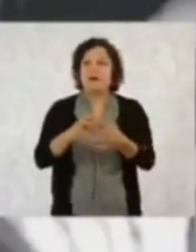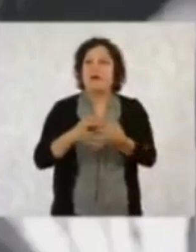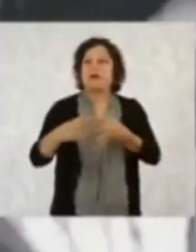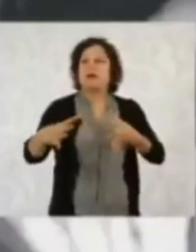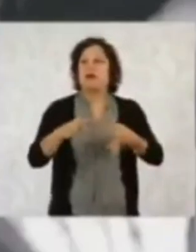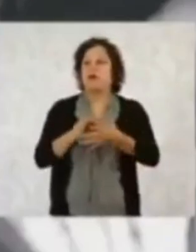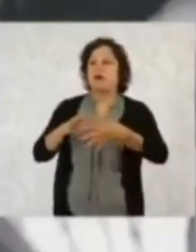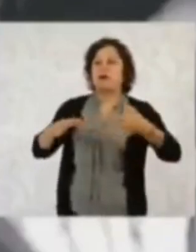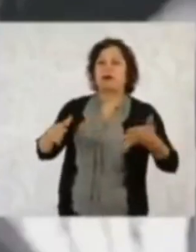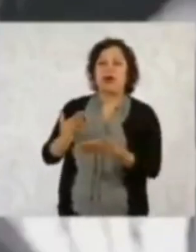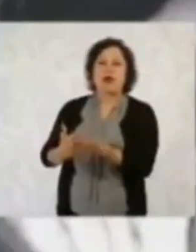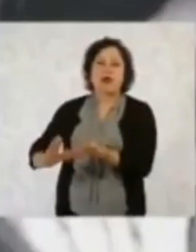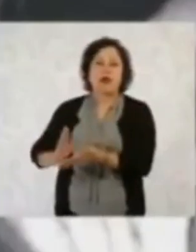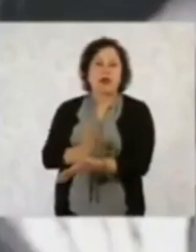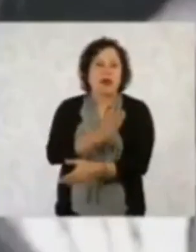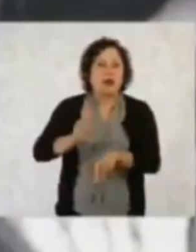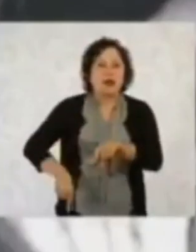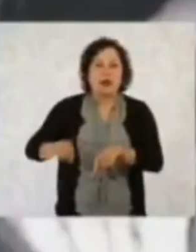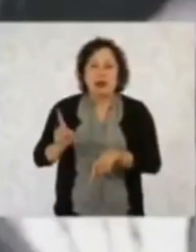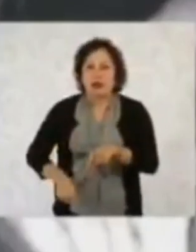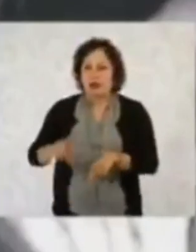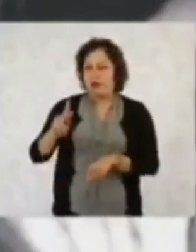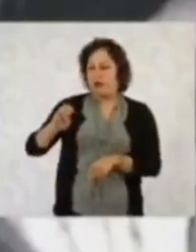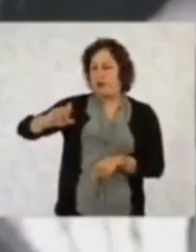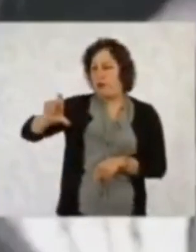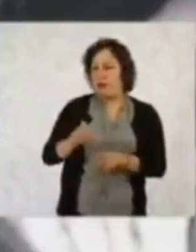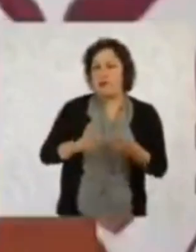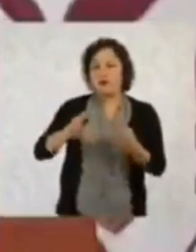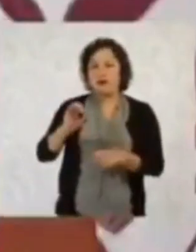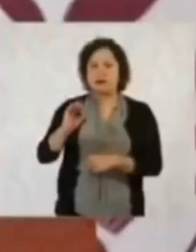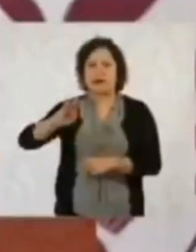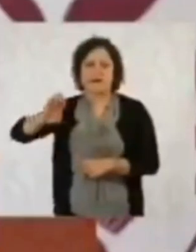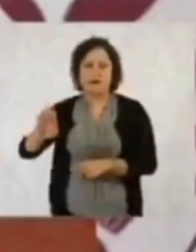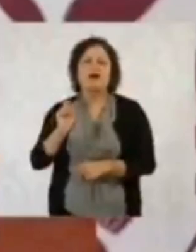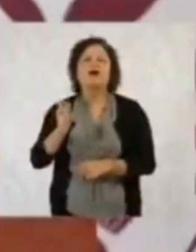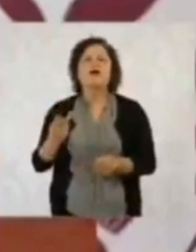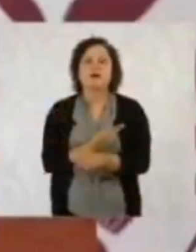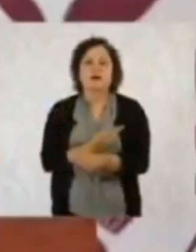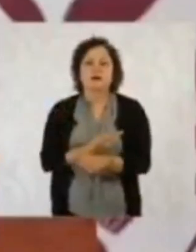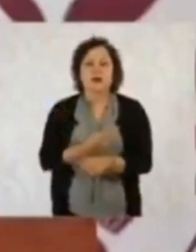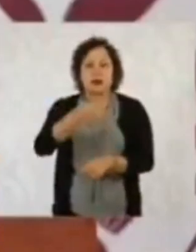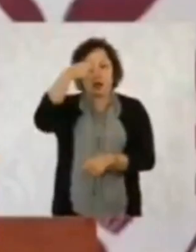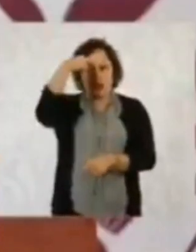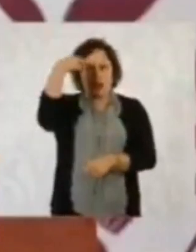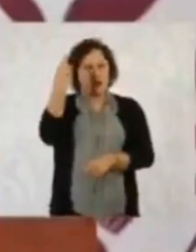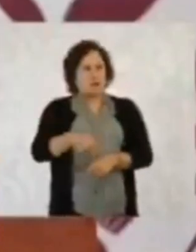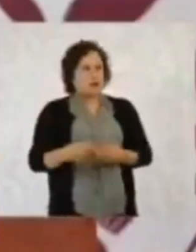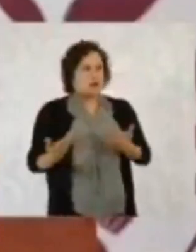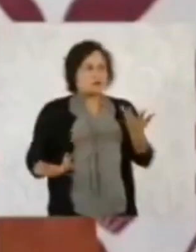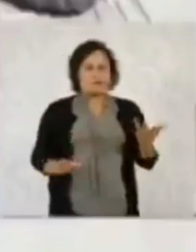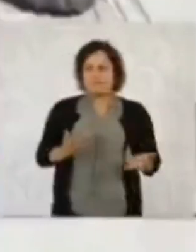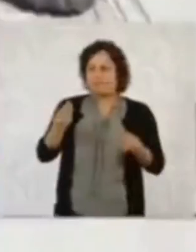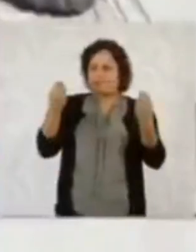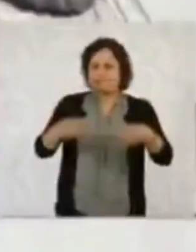desarticulación de Pemex y de CFE, pues lo que provocaron fue una pérdida de soberanía. Pero dicen entonces, que no hubo